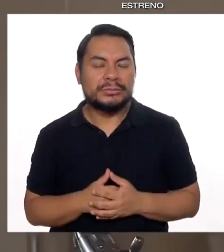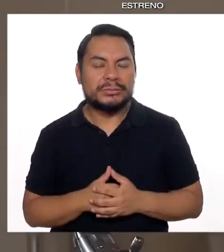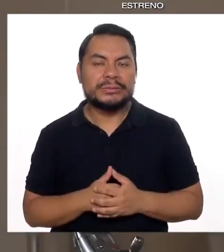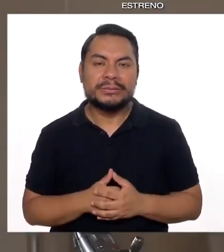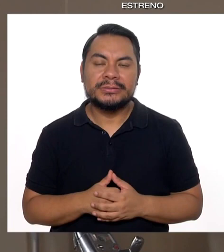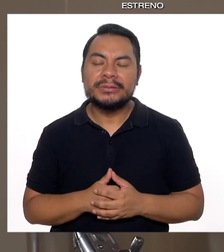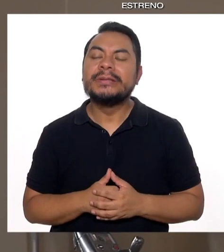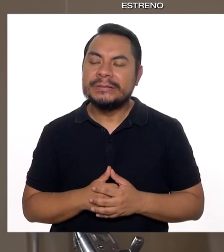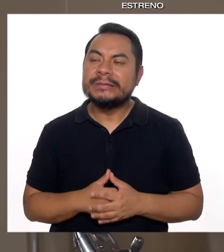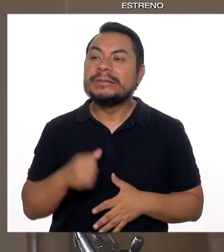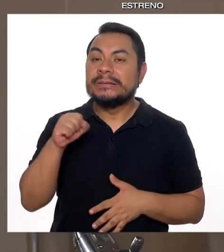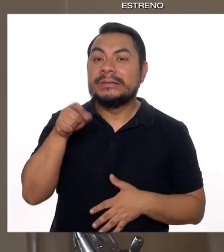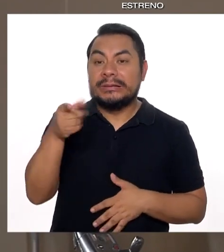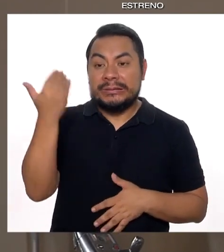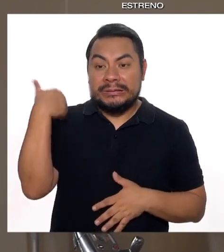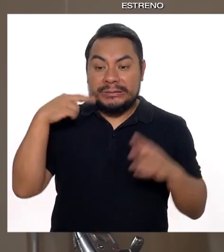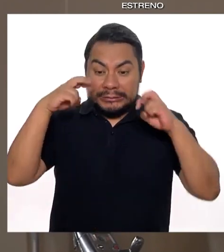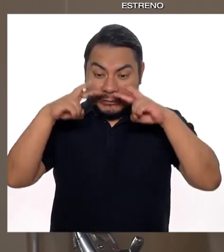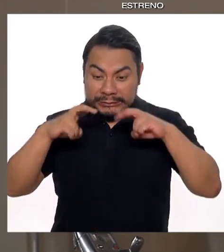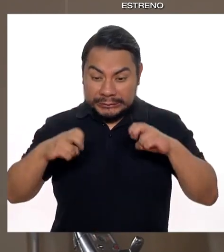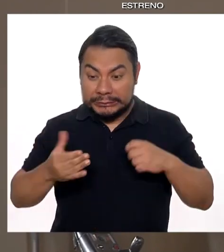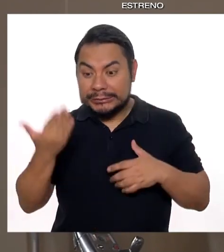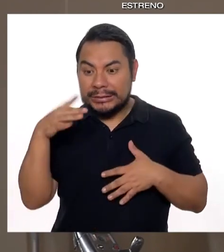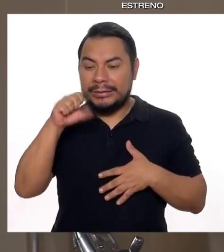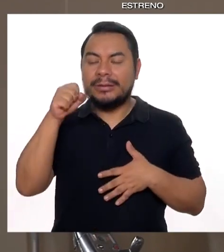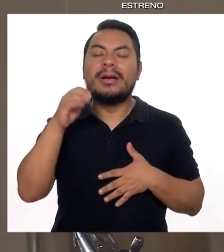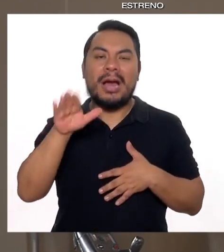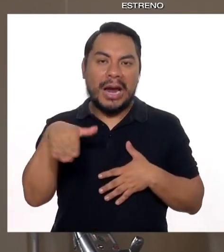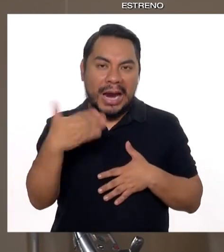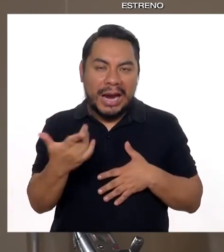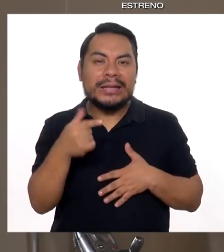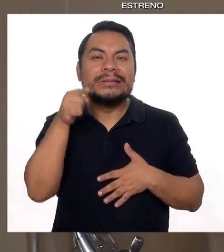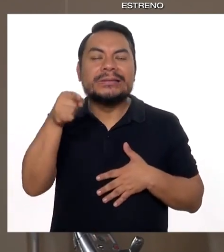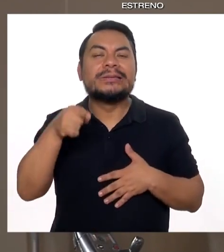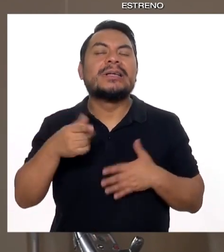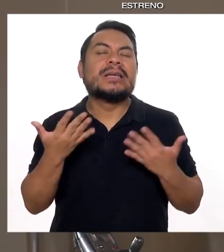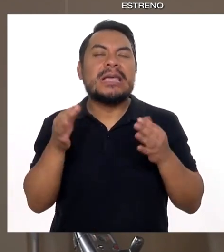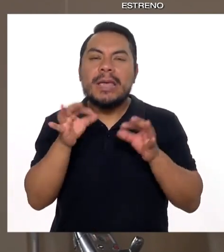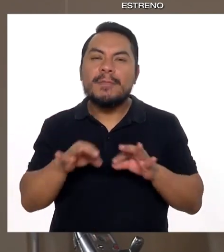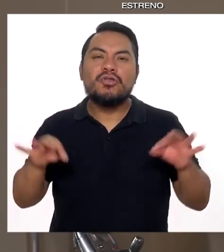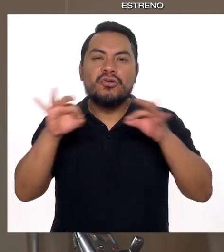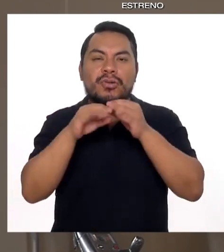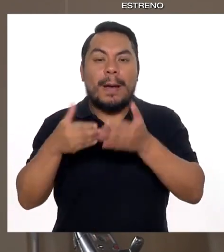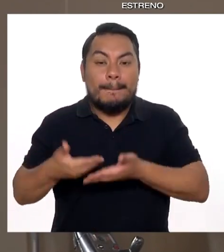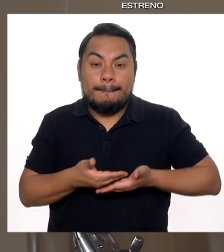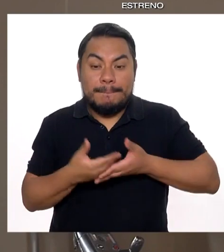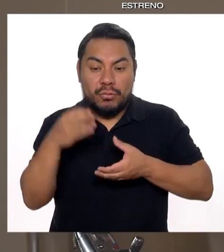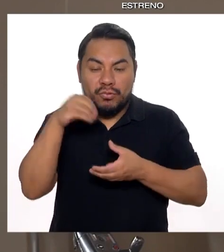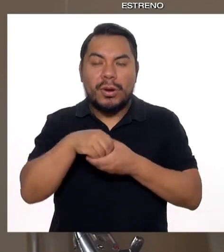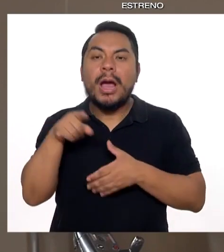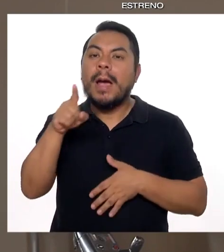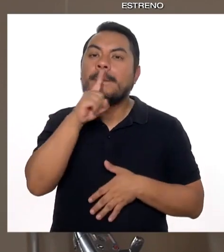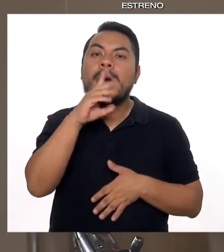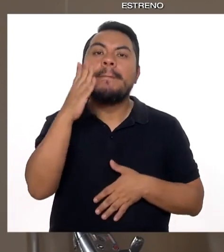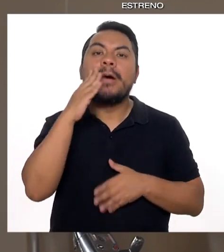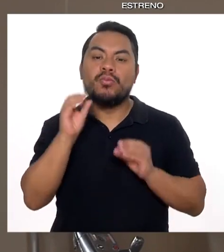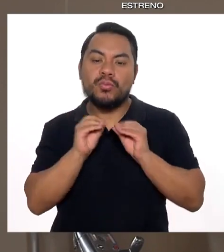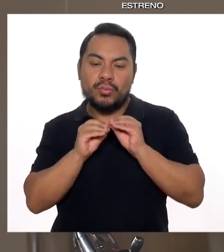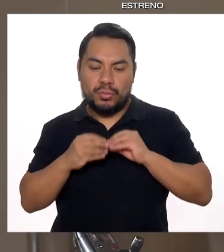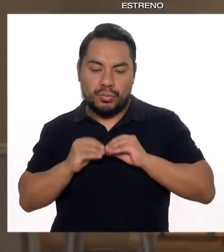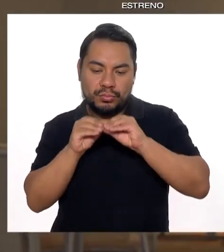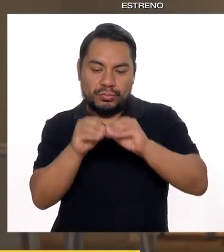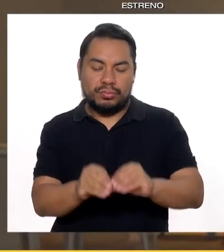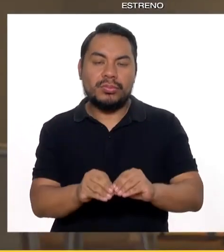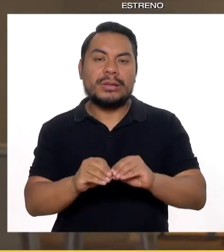las investigaciones más recientes se ha determinado que hay un componente genético muy importante transmitido de los padres hacia el